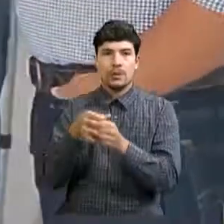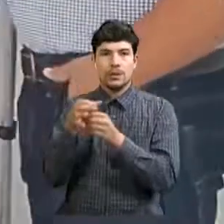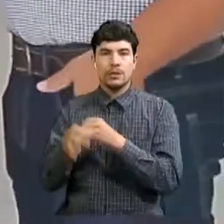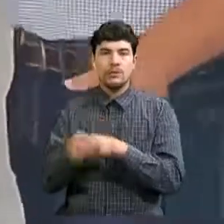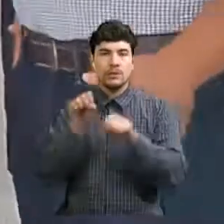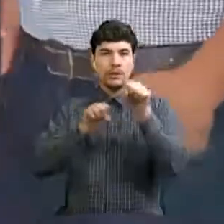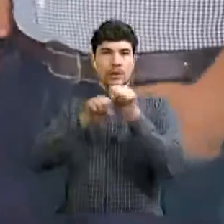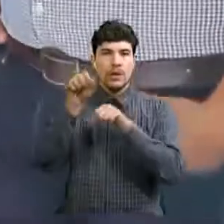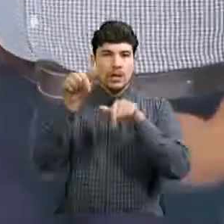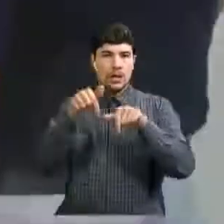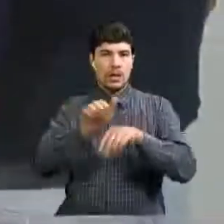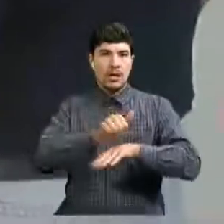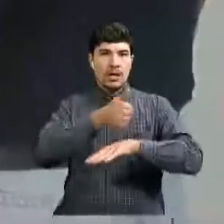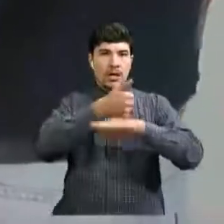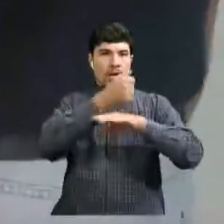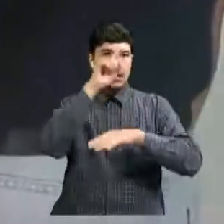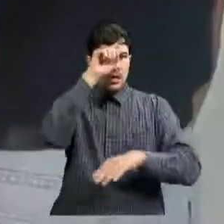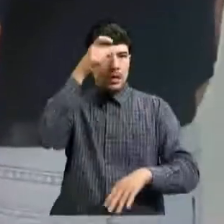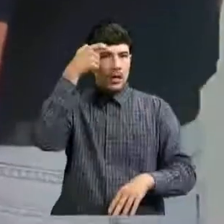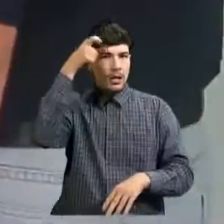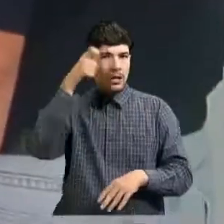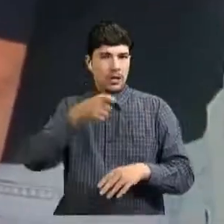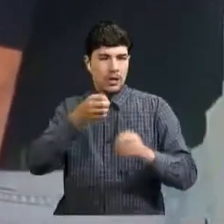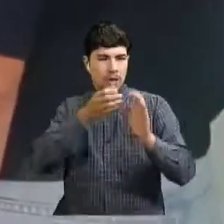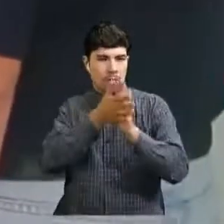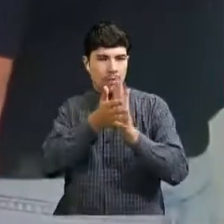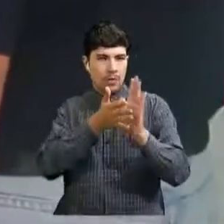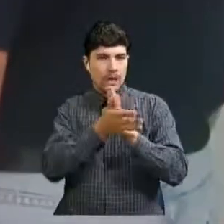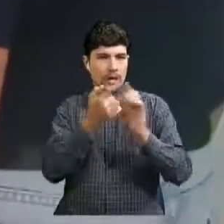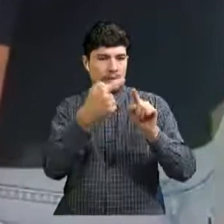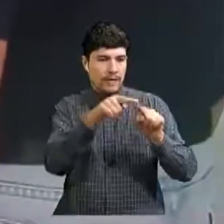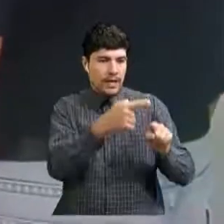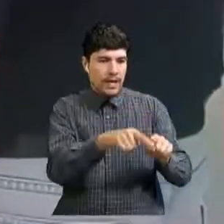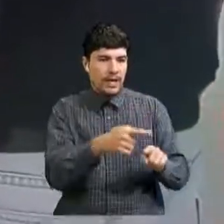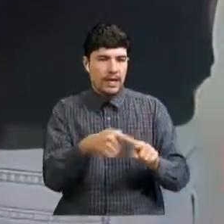de los santandereanos hizo una rendición de cuentas sobre las obras que